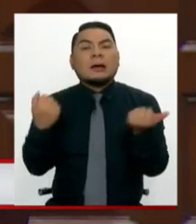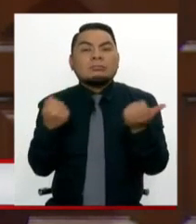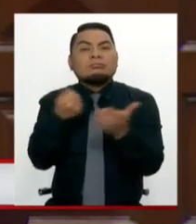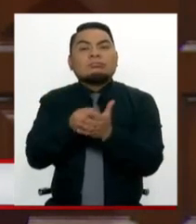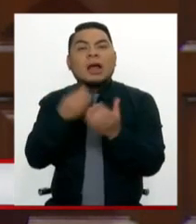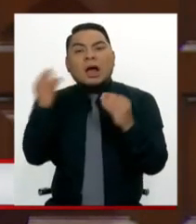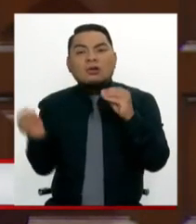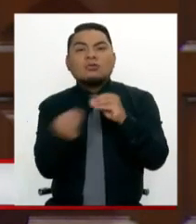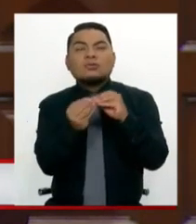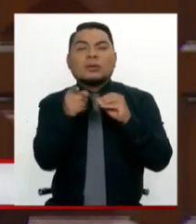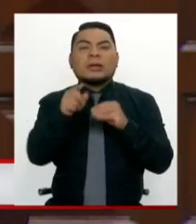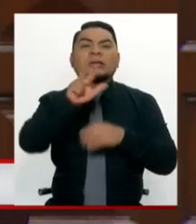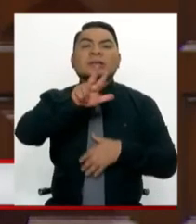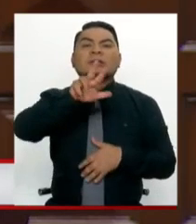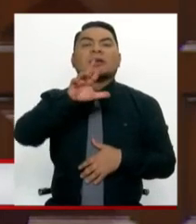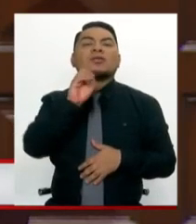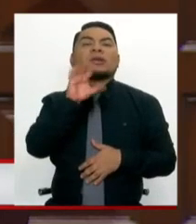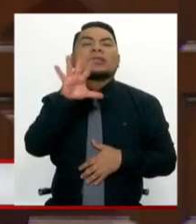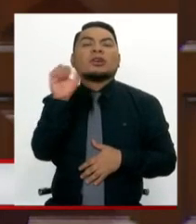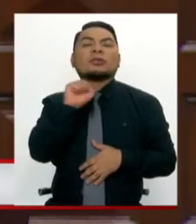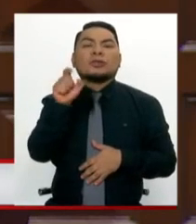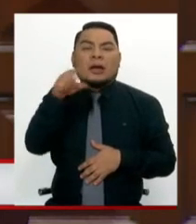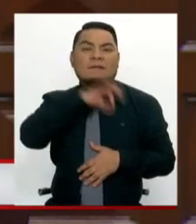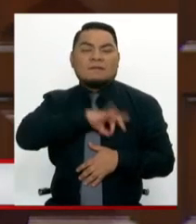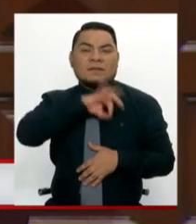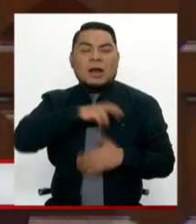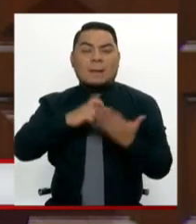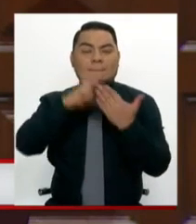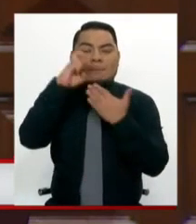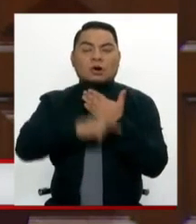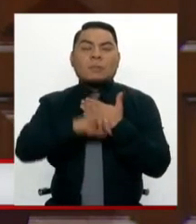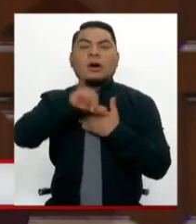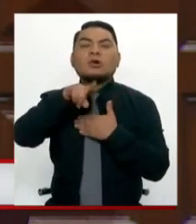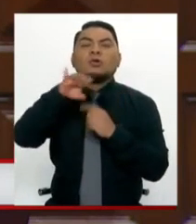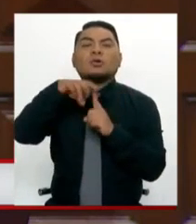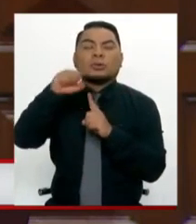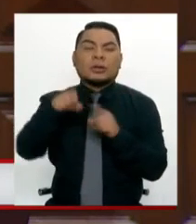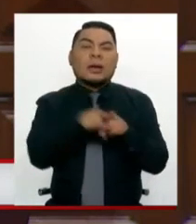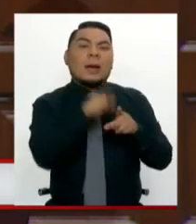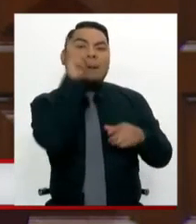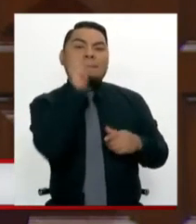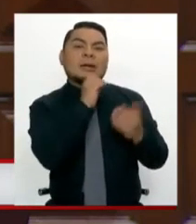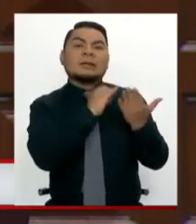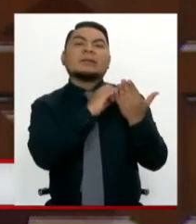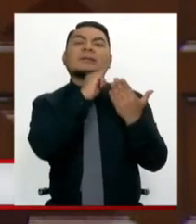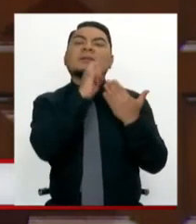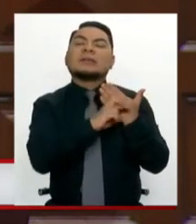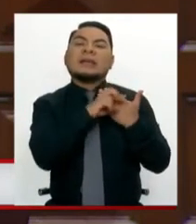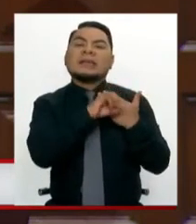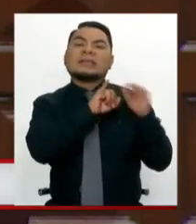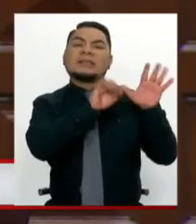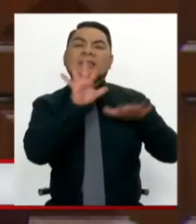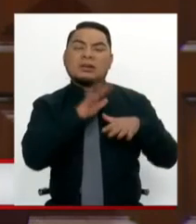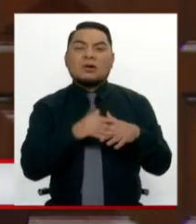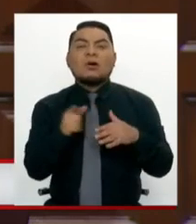adicional de 305 soles a los beneficiarios de los programas Juntos, Pensión 65 y Contigo. Hasta la